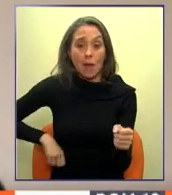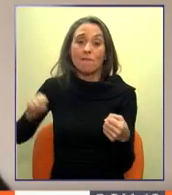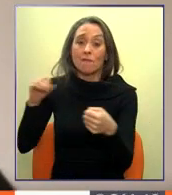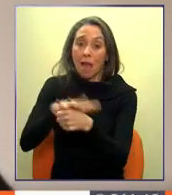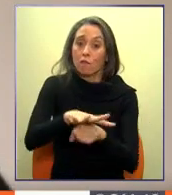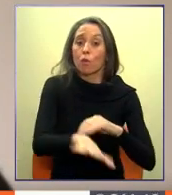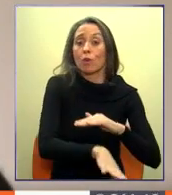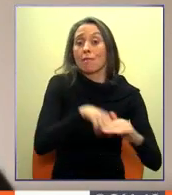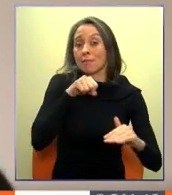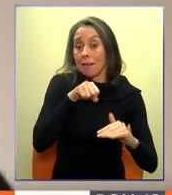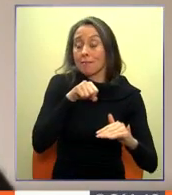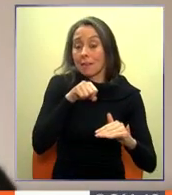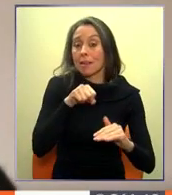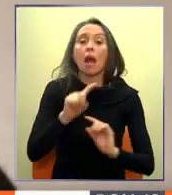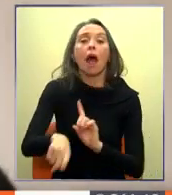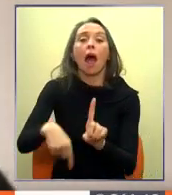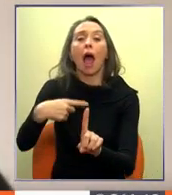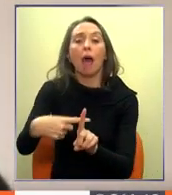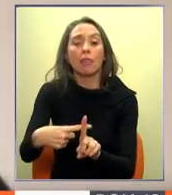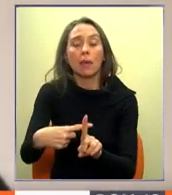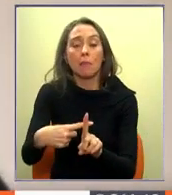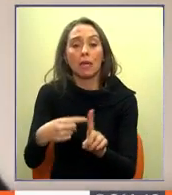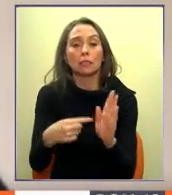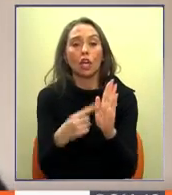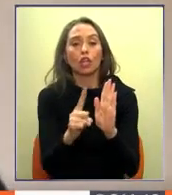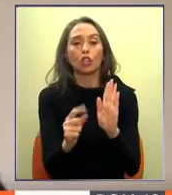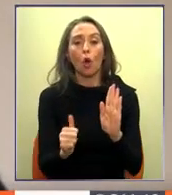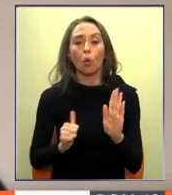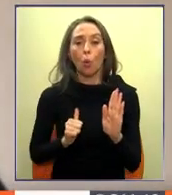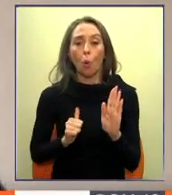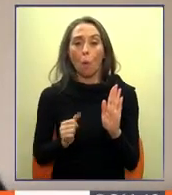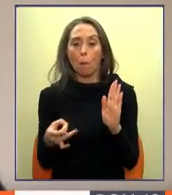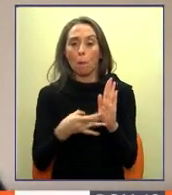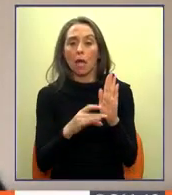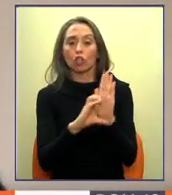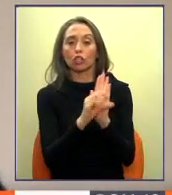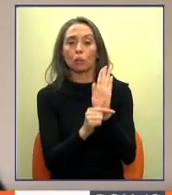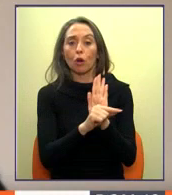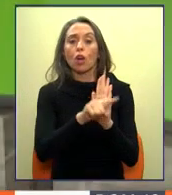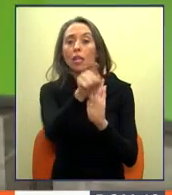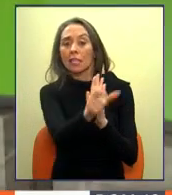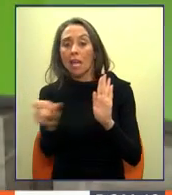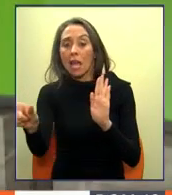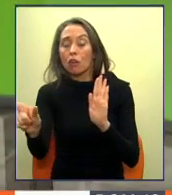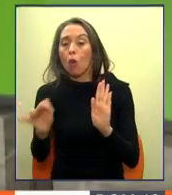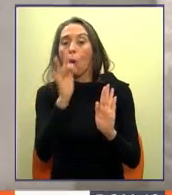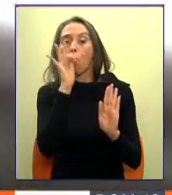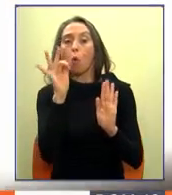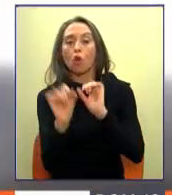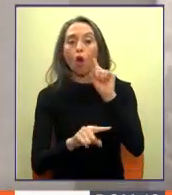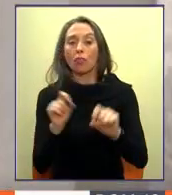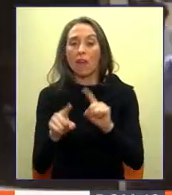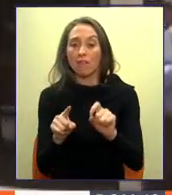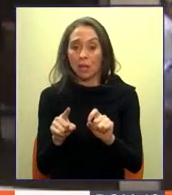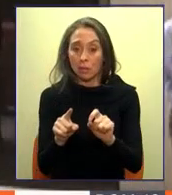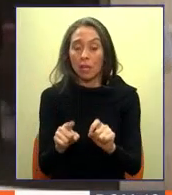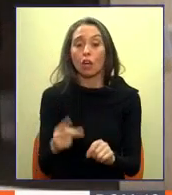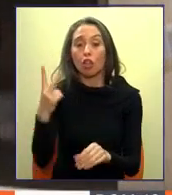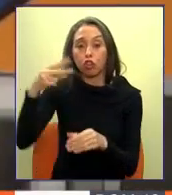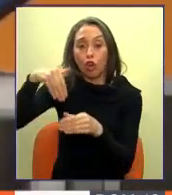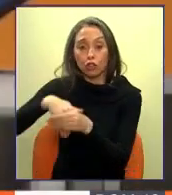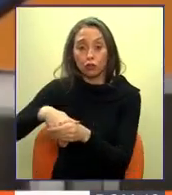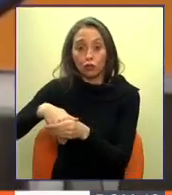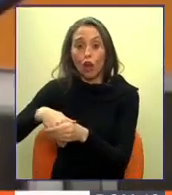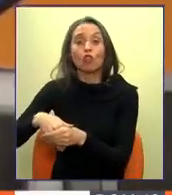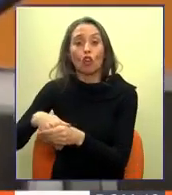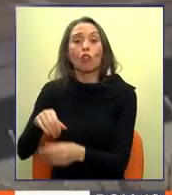pero además incumple la propia constitución que ellos juraron defender con los dos votos que hasta ahora daría chile